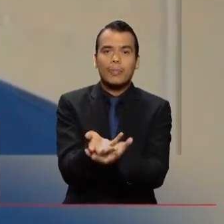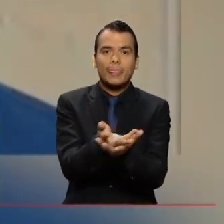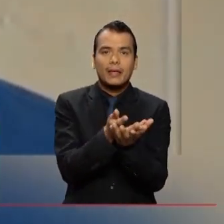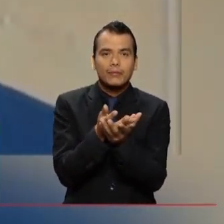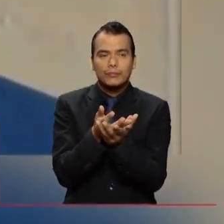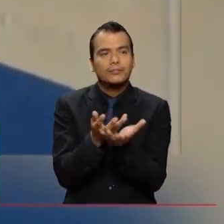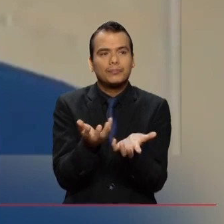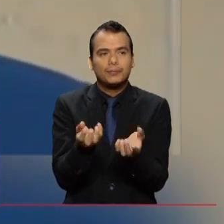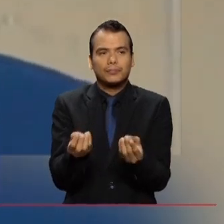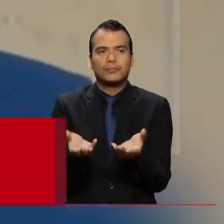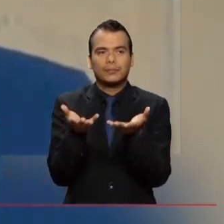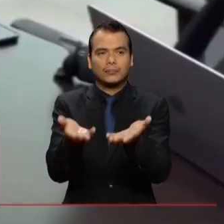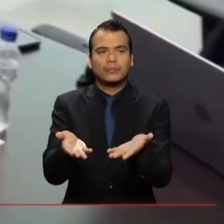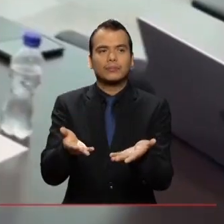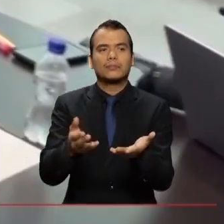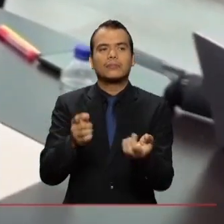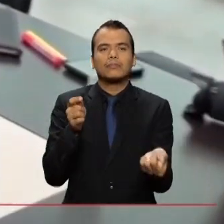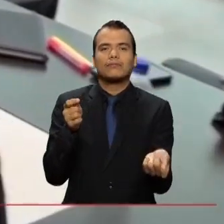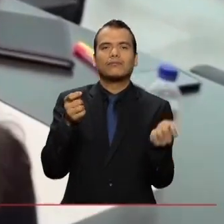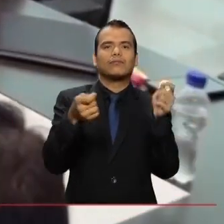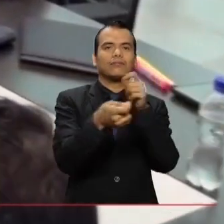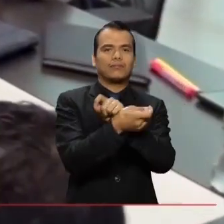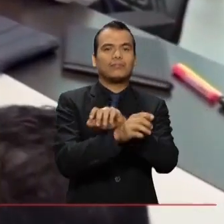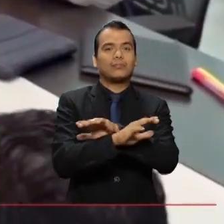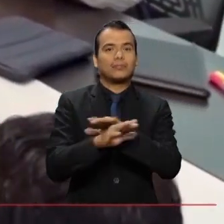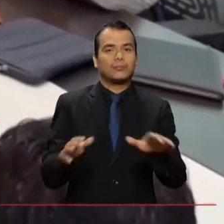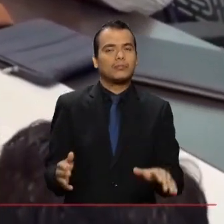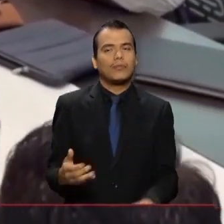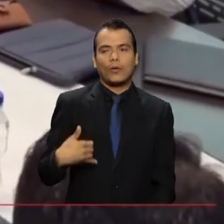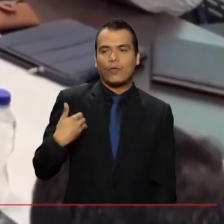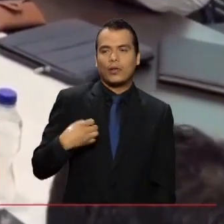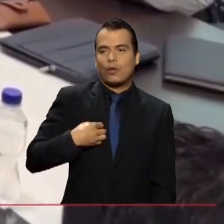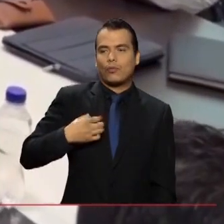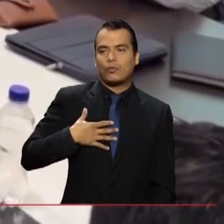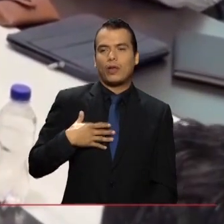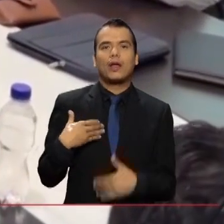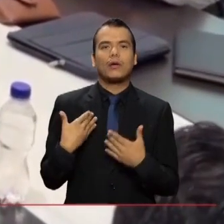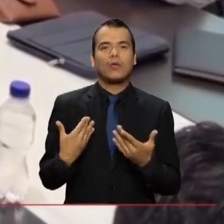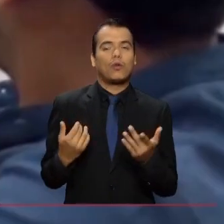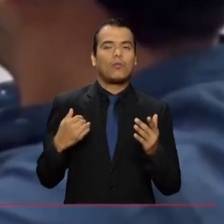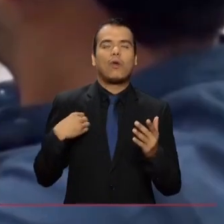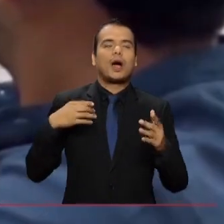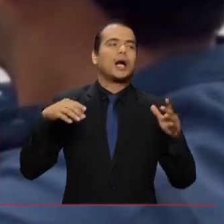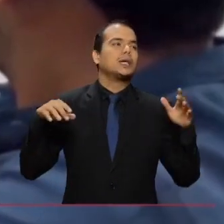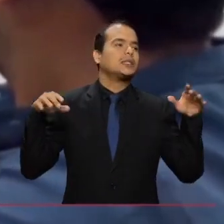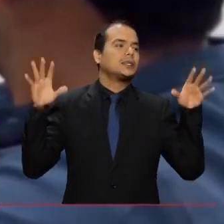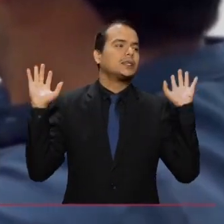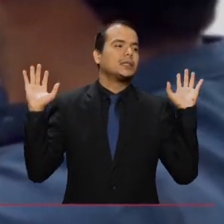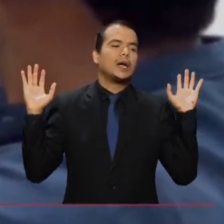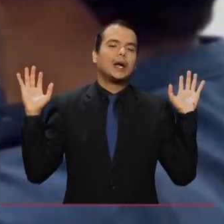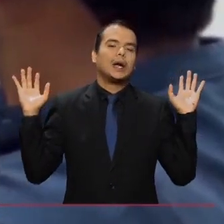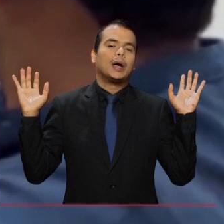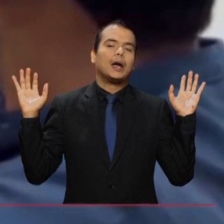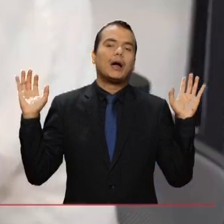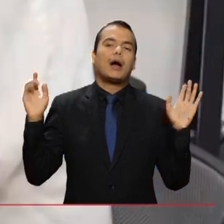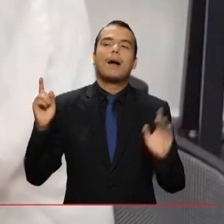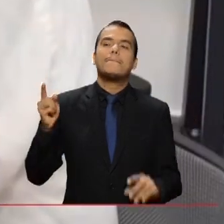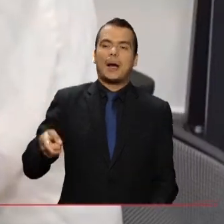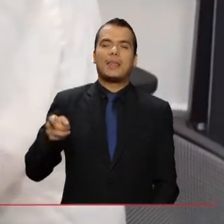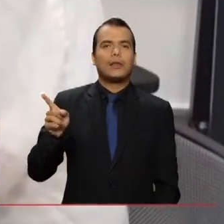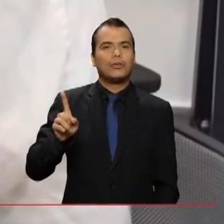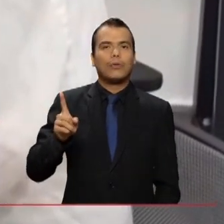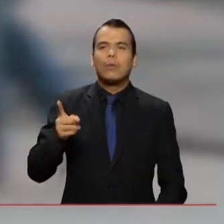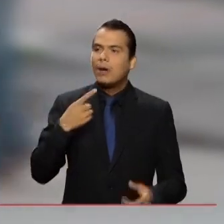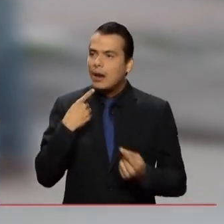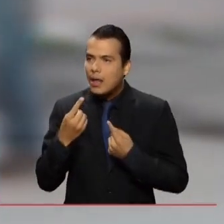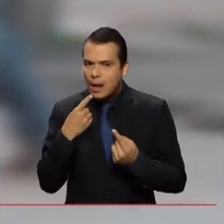paz si no hay oportunidades para los jóvenes. Y el gobierno nacional celebra que haya la buena voluntad tanto de la gobernadora de Chocó como del